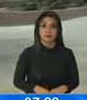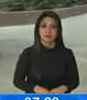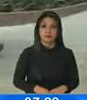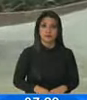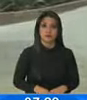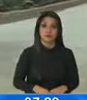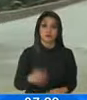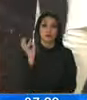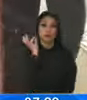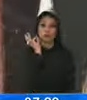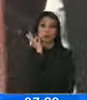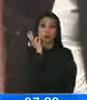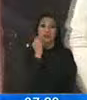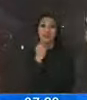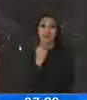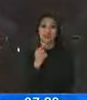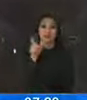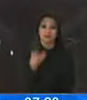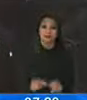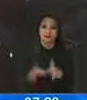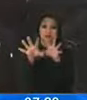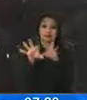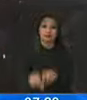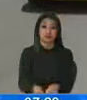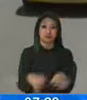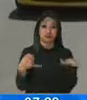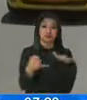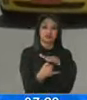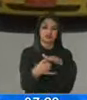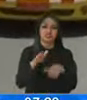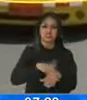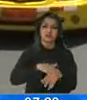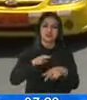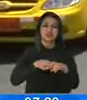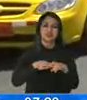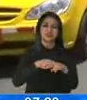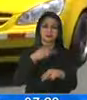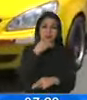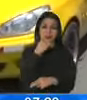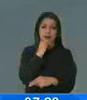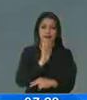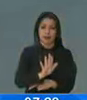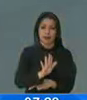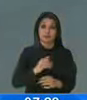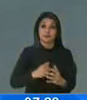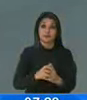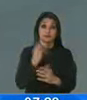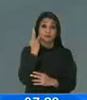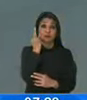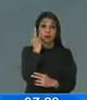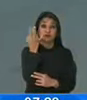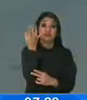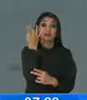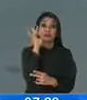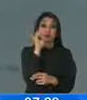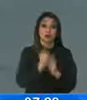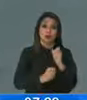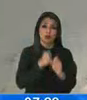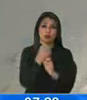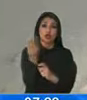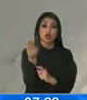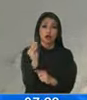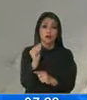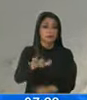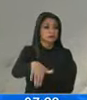Una mujer habría sido secuestrada y violada después de tomar un taxi informal en Manta. La víctima de 18 años de edad subió